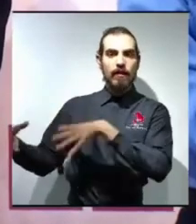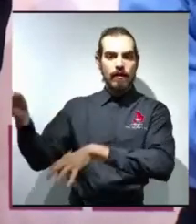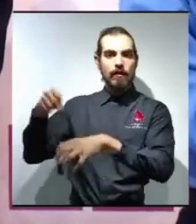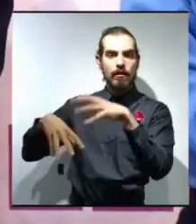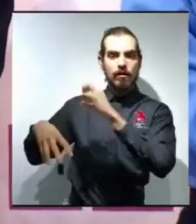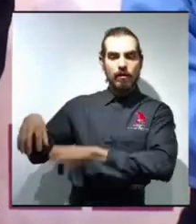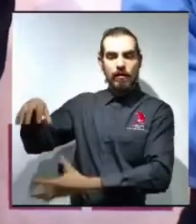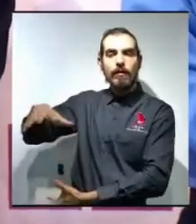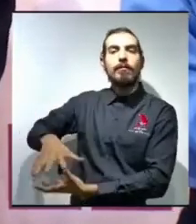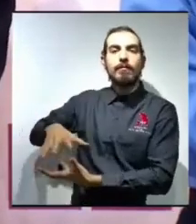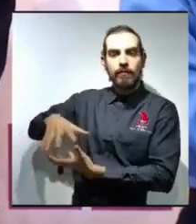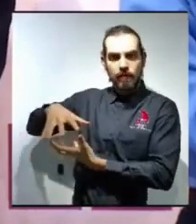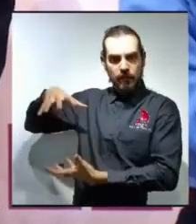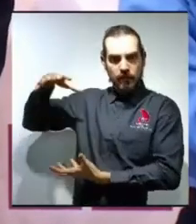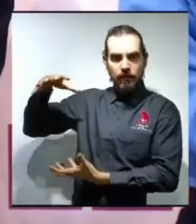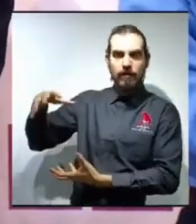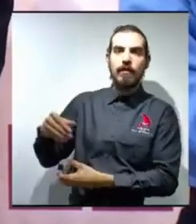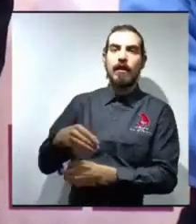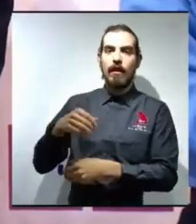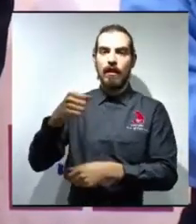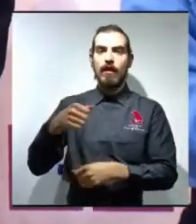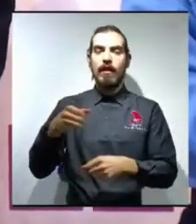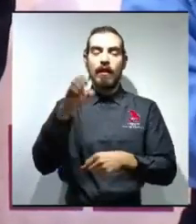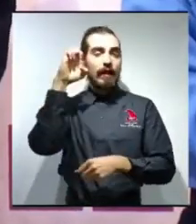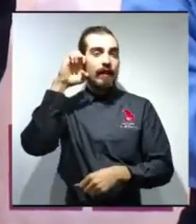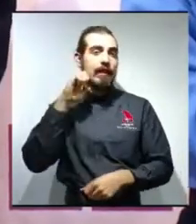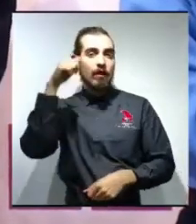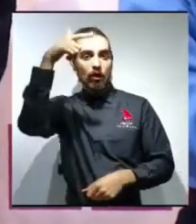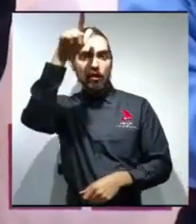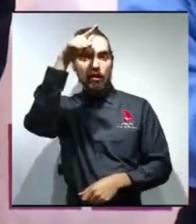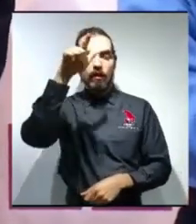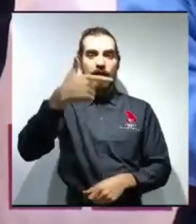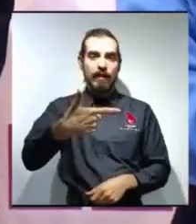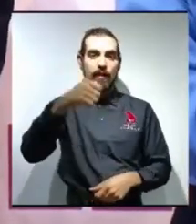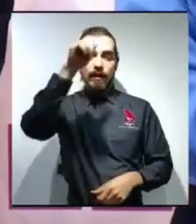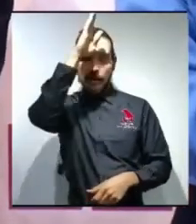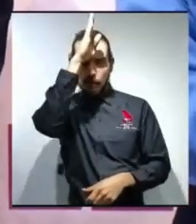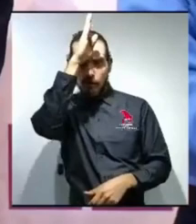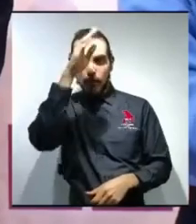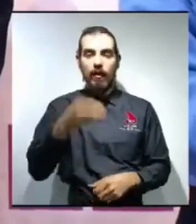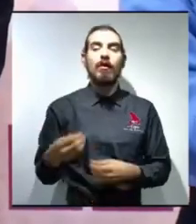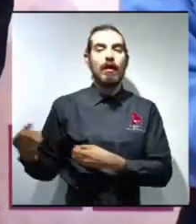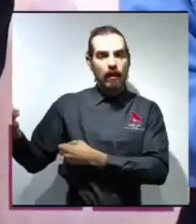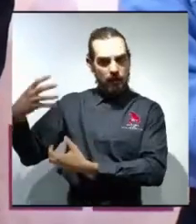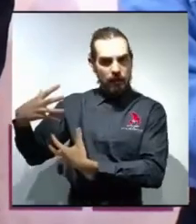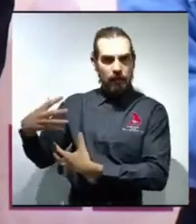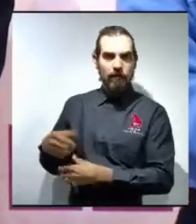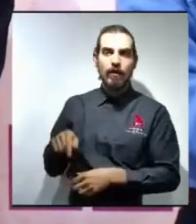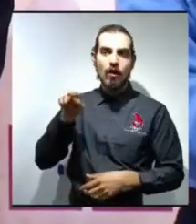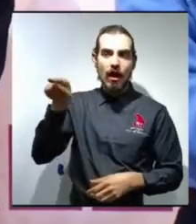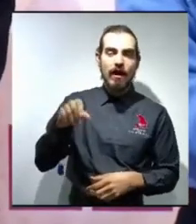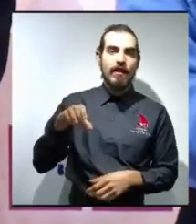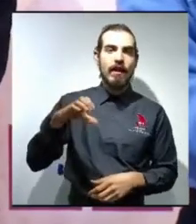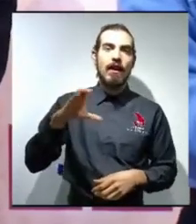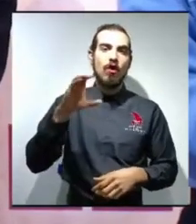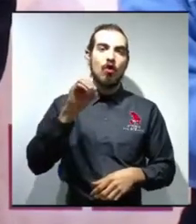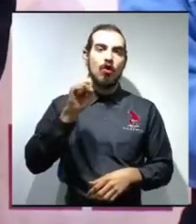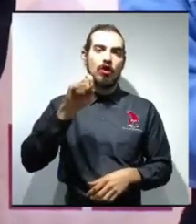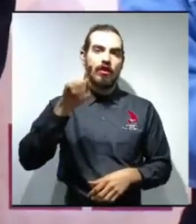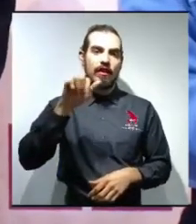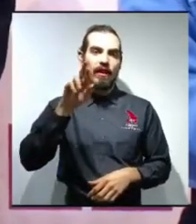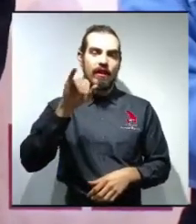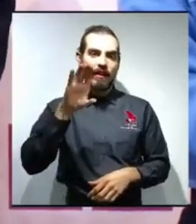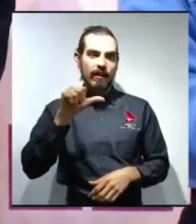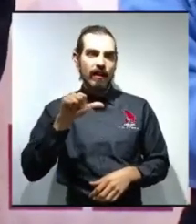en la estación 7 de bomberos y en DIF municipal en el parque ahí en la Costa Rica. Estaremos recibiendo todos